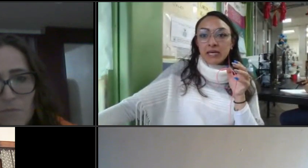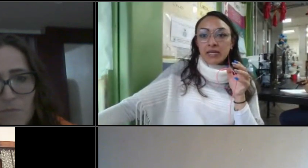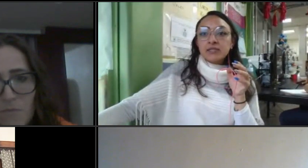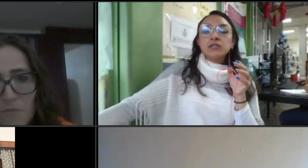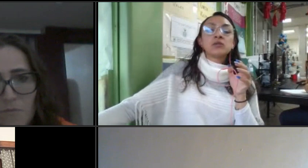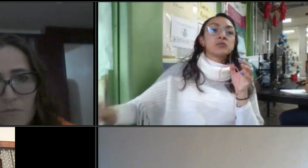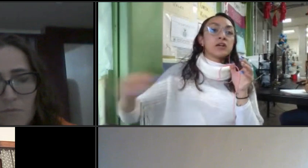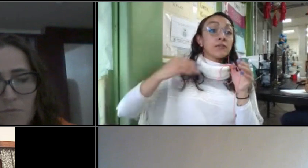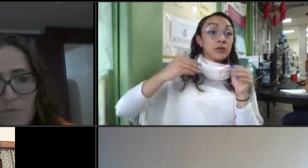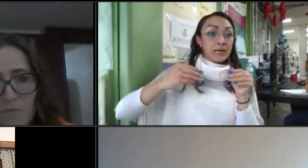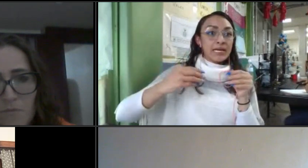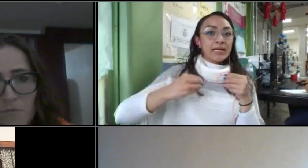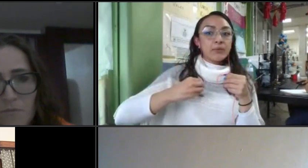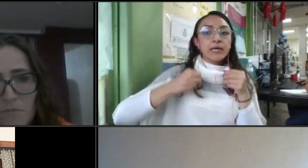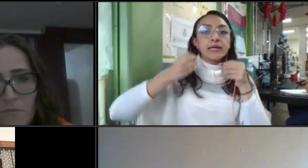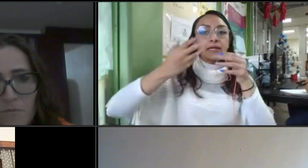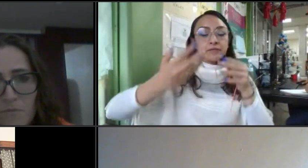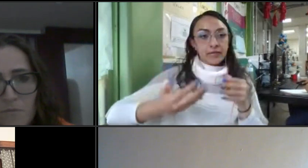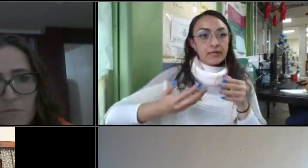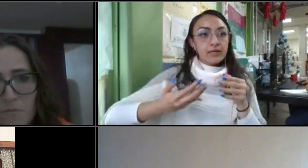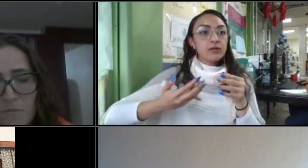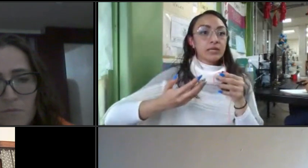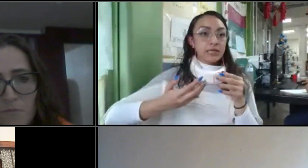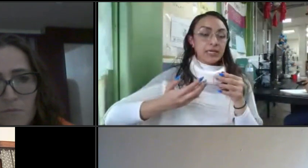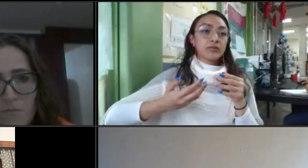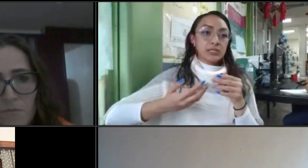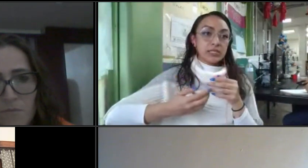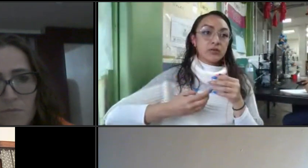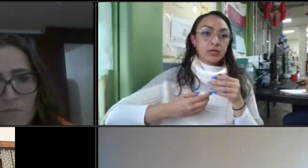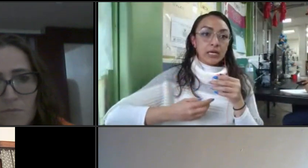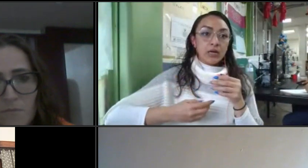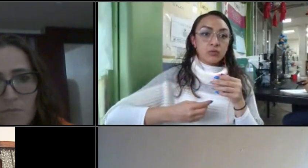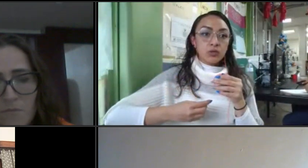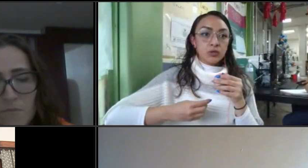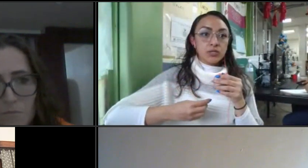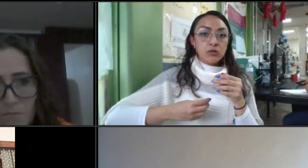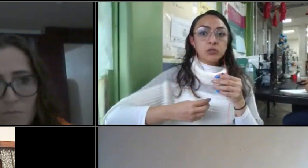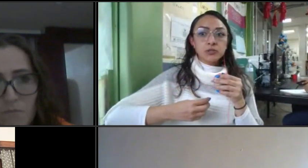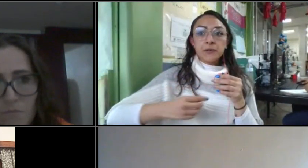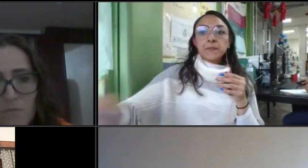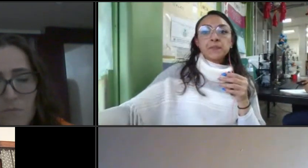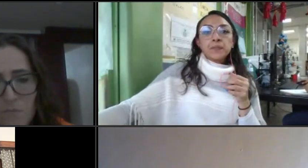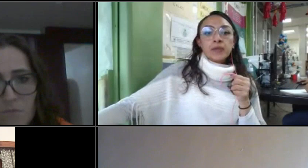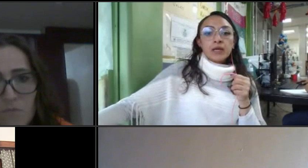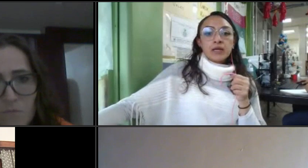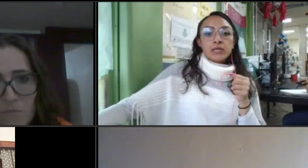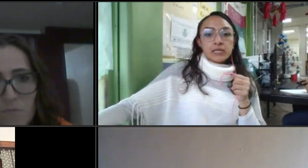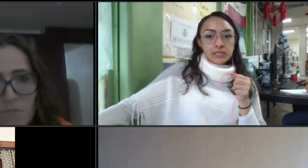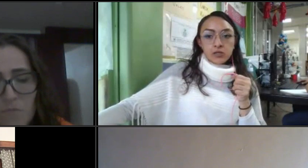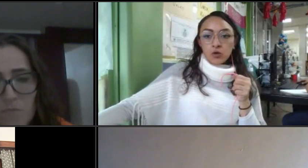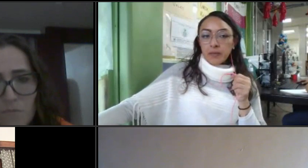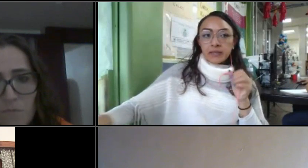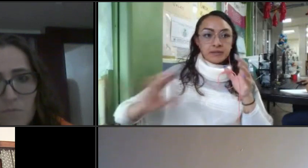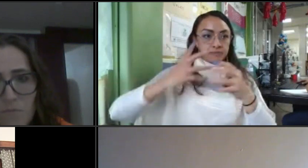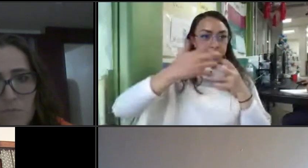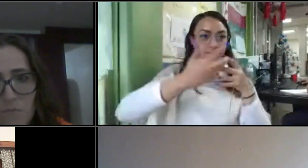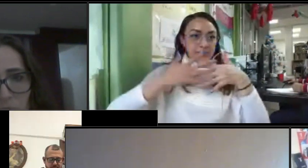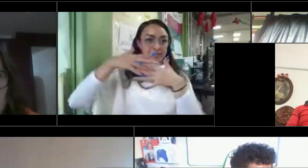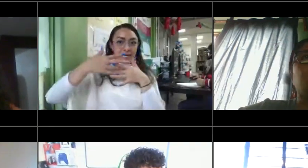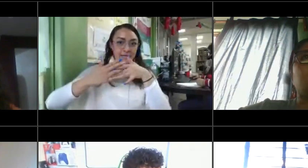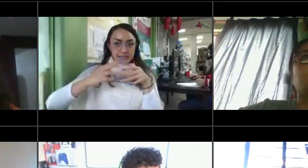es mímica, sino es una forma en la que voy a clarificar lo que quiero decir con el alumno o los alumnos. Y sí se